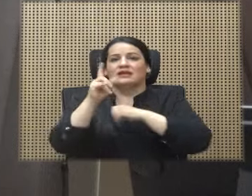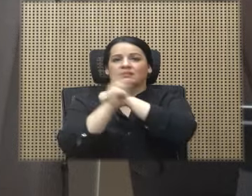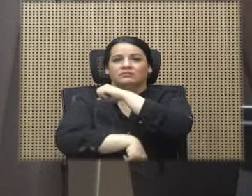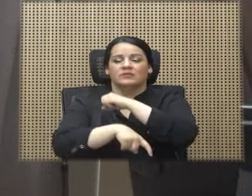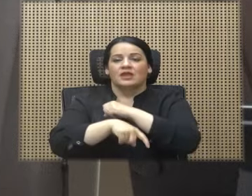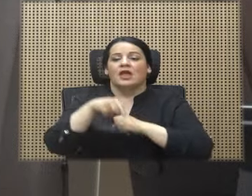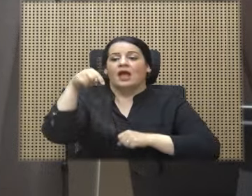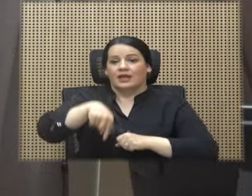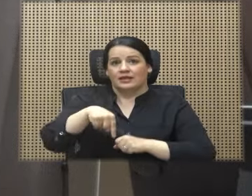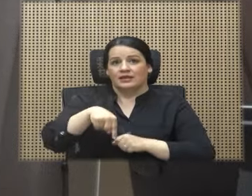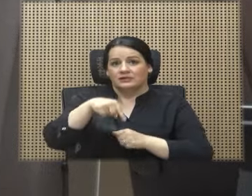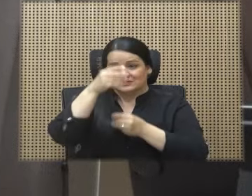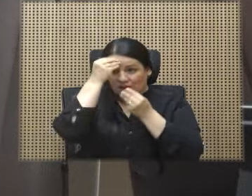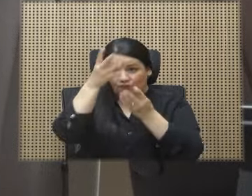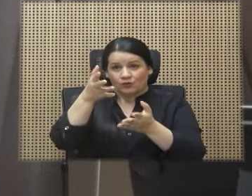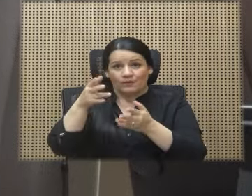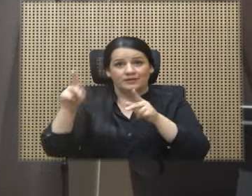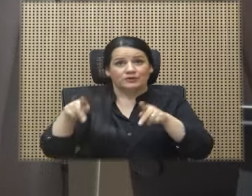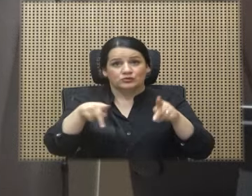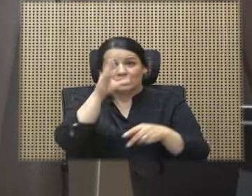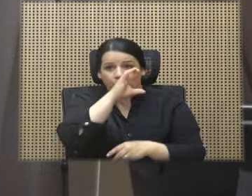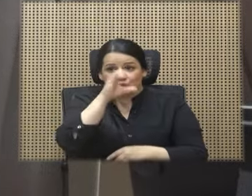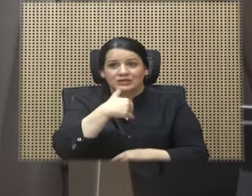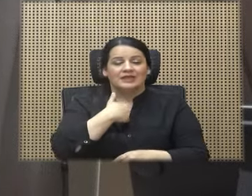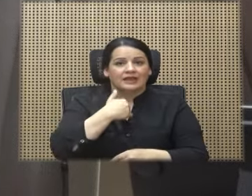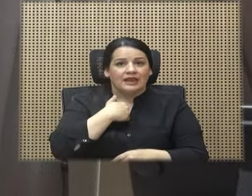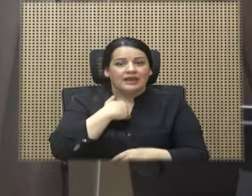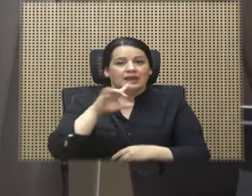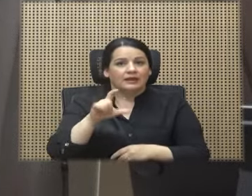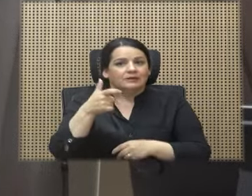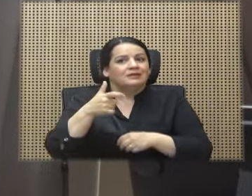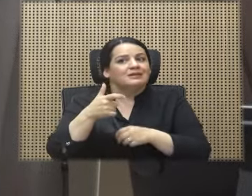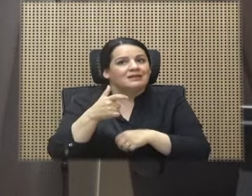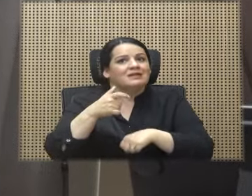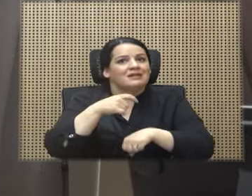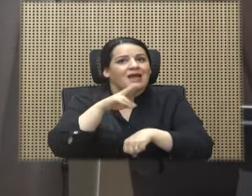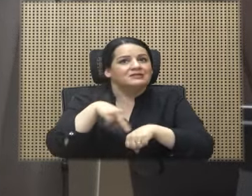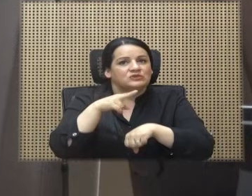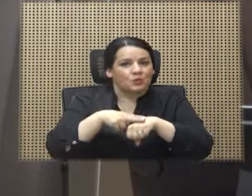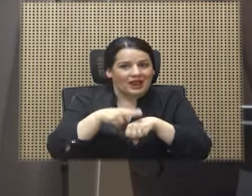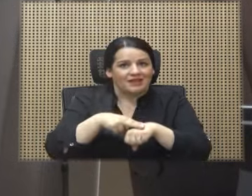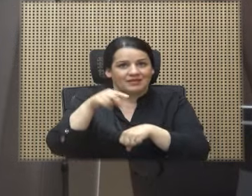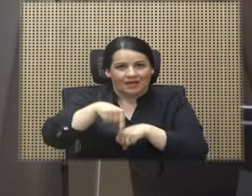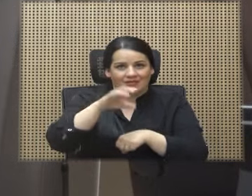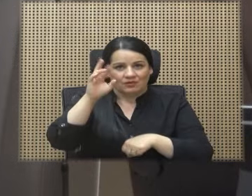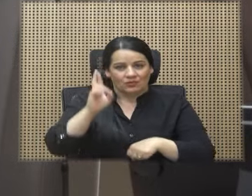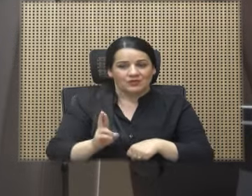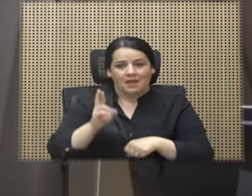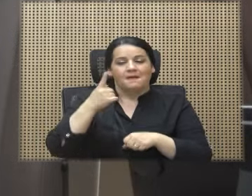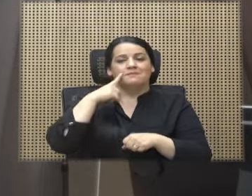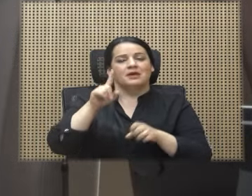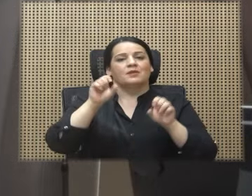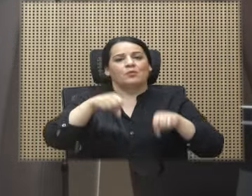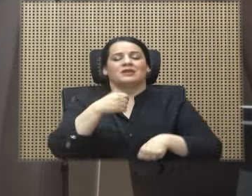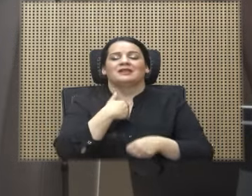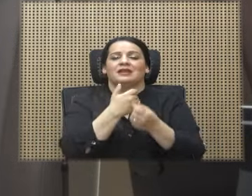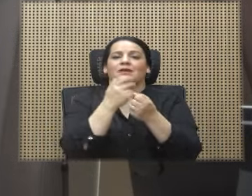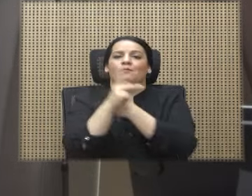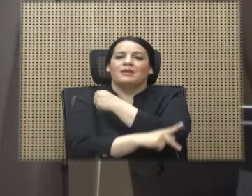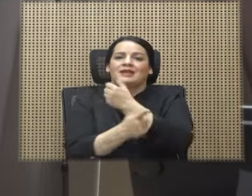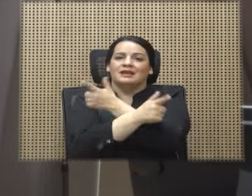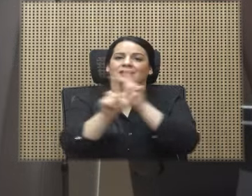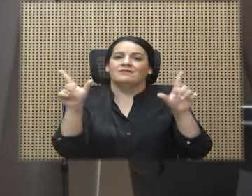personas que buscan tener su nacionalidad a costas de poder tener un país libre